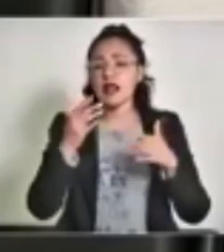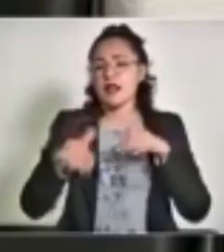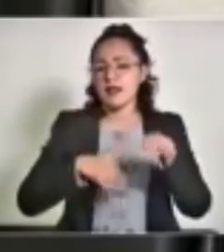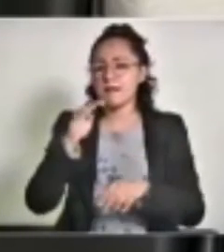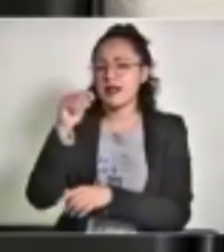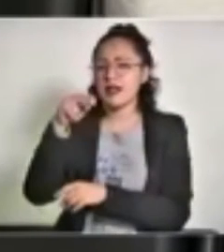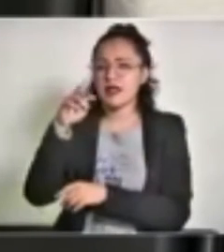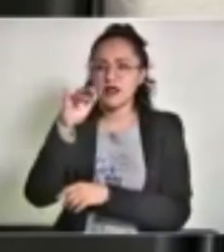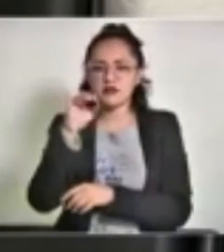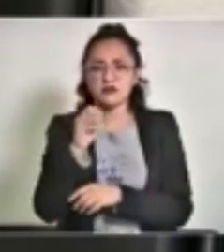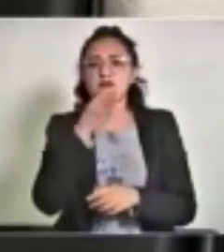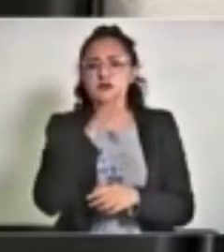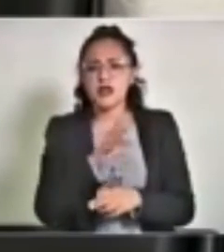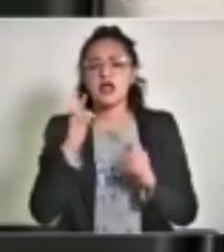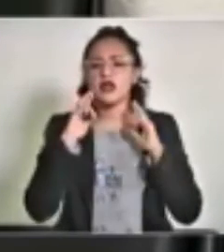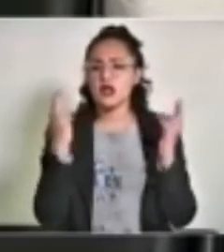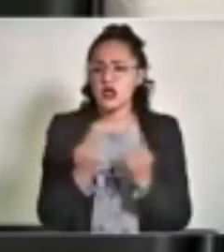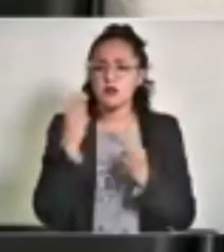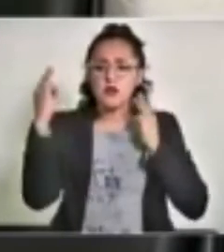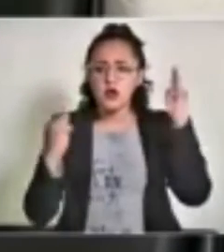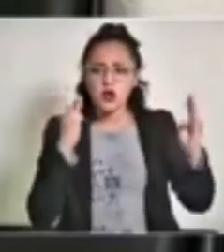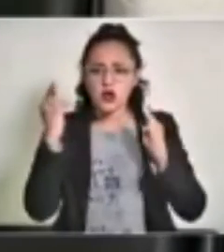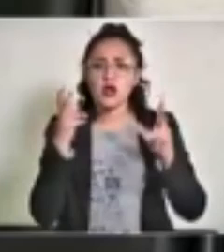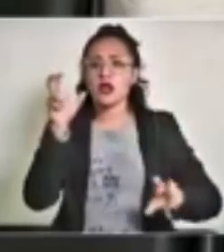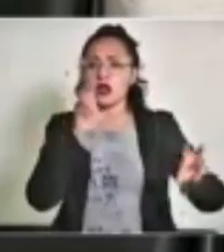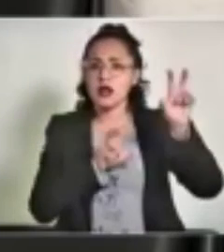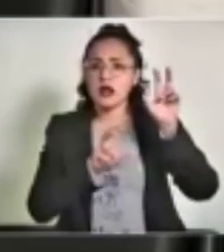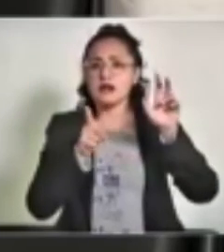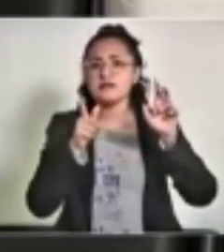reuniones sociales museos estrella de puebla teleférico e industria de reuniones